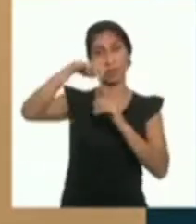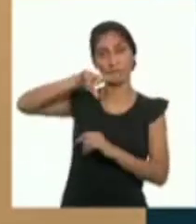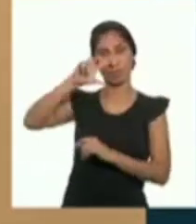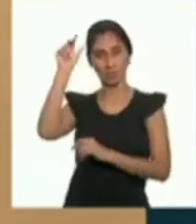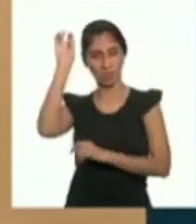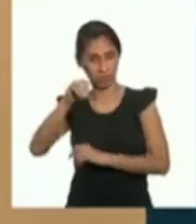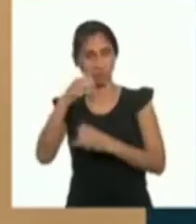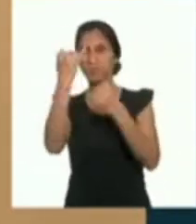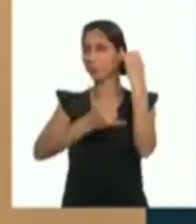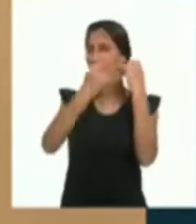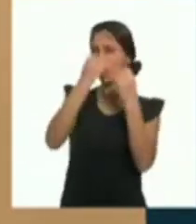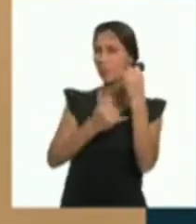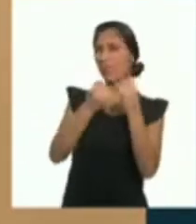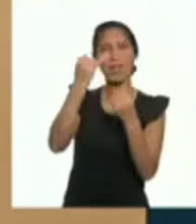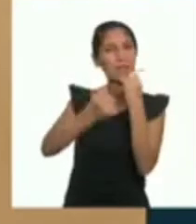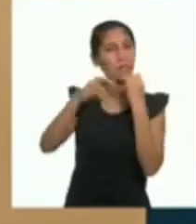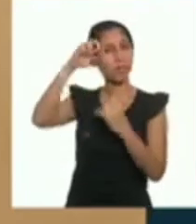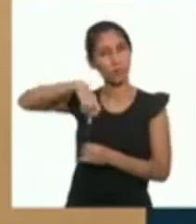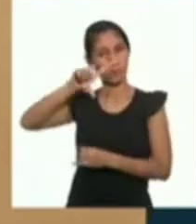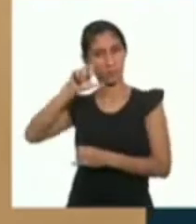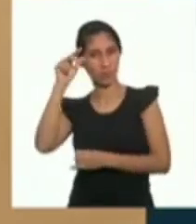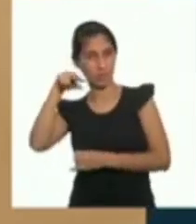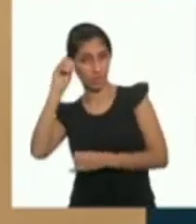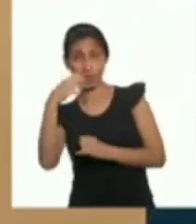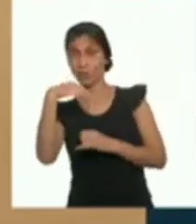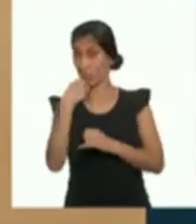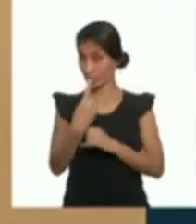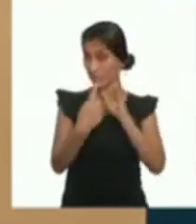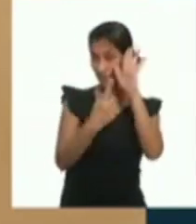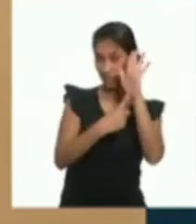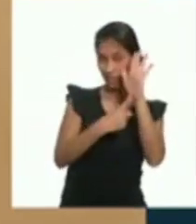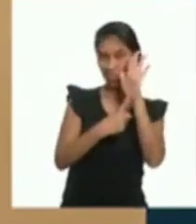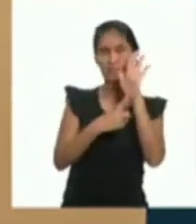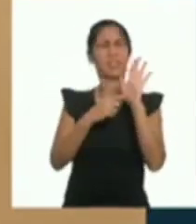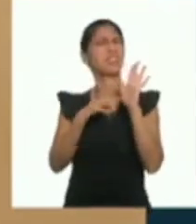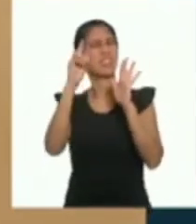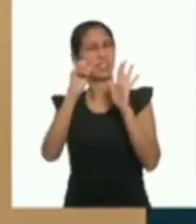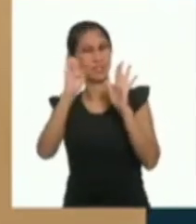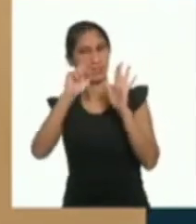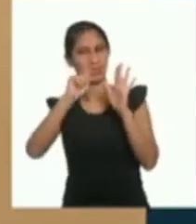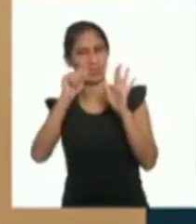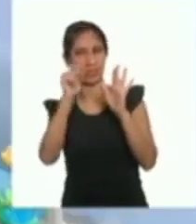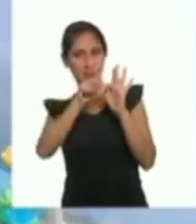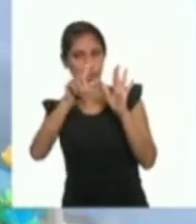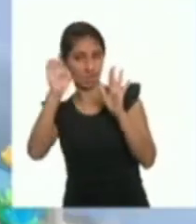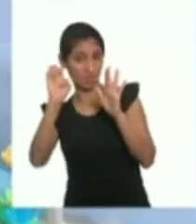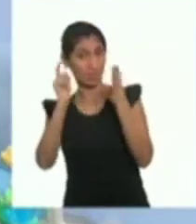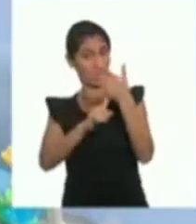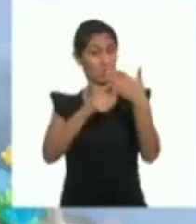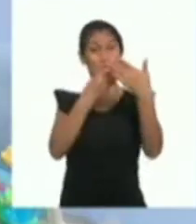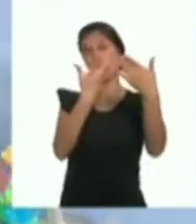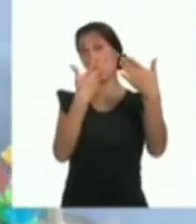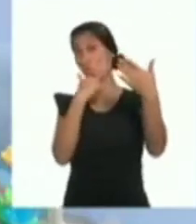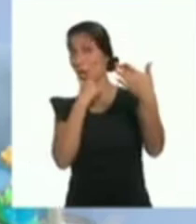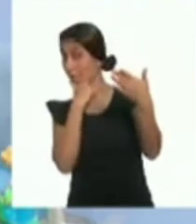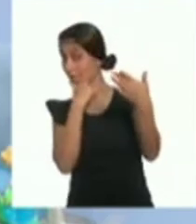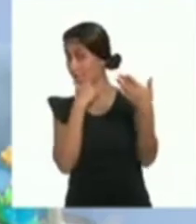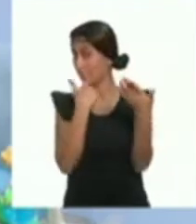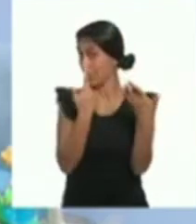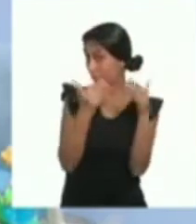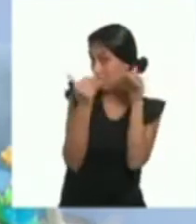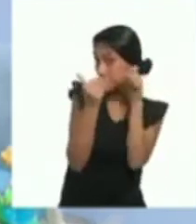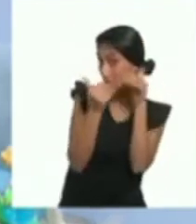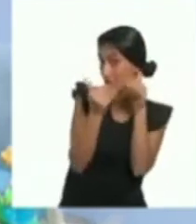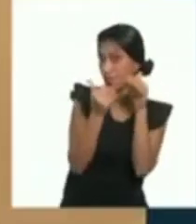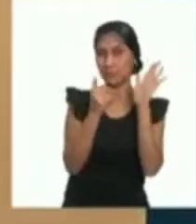plano. Finalmente, el último plano expresivo que voy a mencionar es el plano detalle. Este debe ser muy